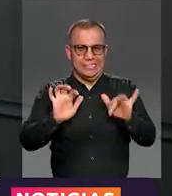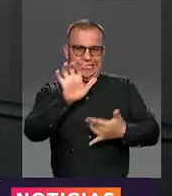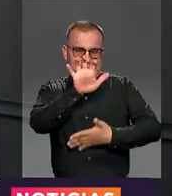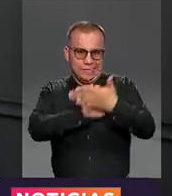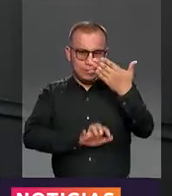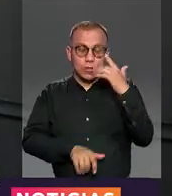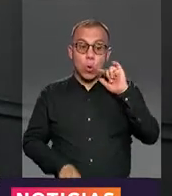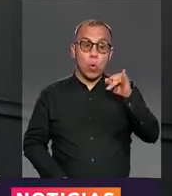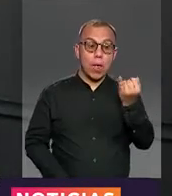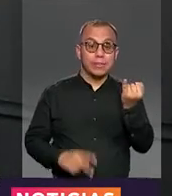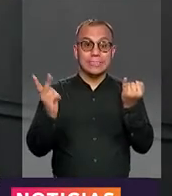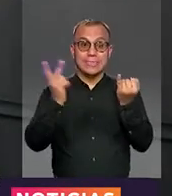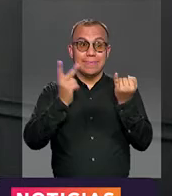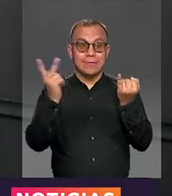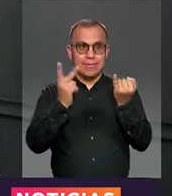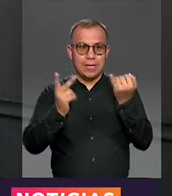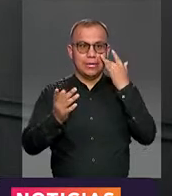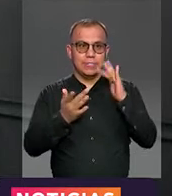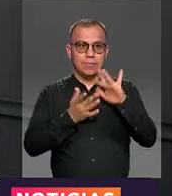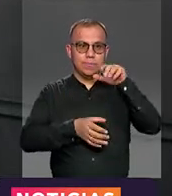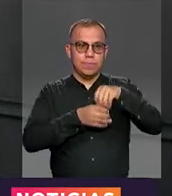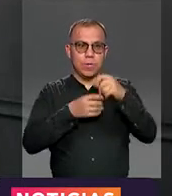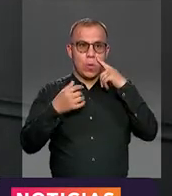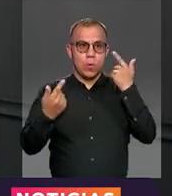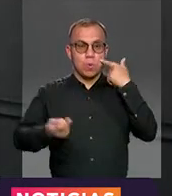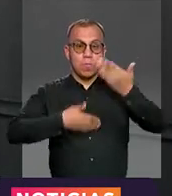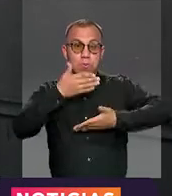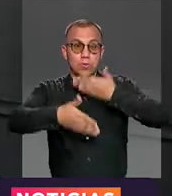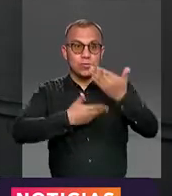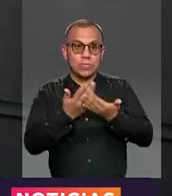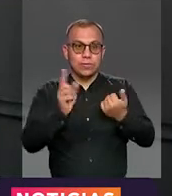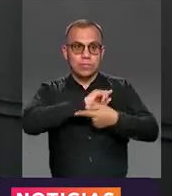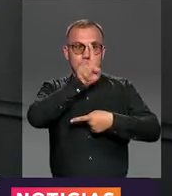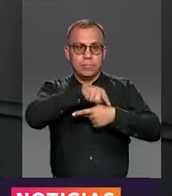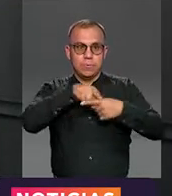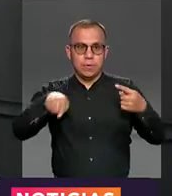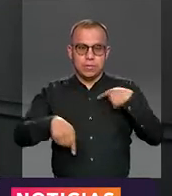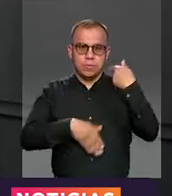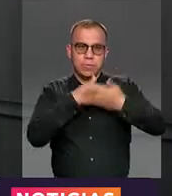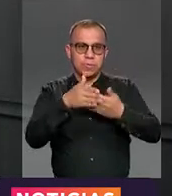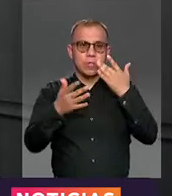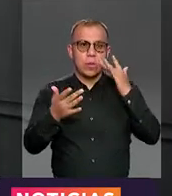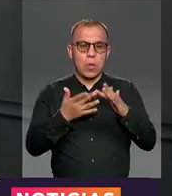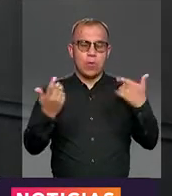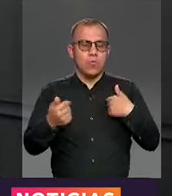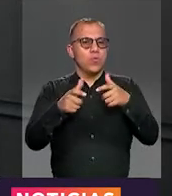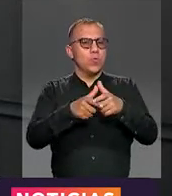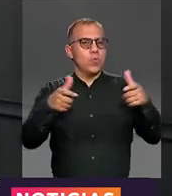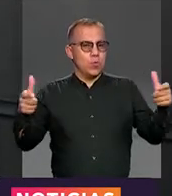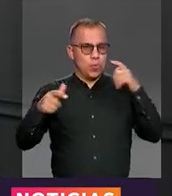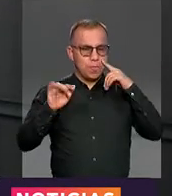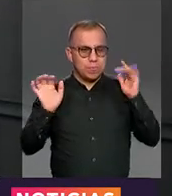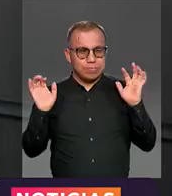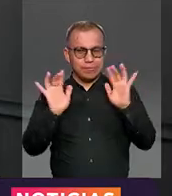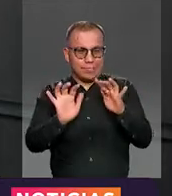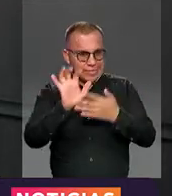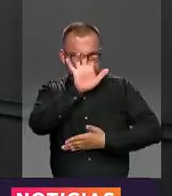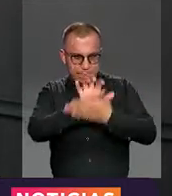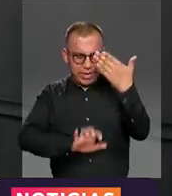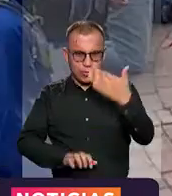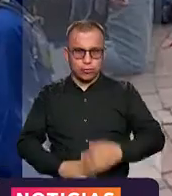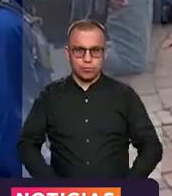los días jueves y viernes santo. Aunque el balance de este fin de semana es positivo, se requiere evitar grandes concentraciones de personas.